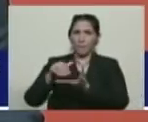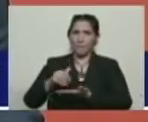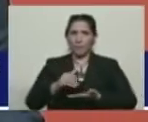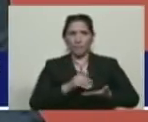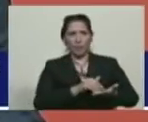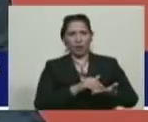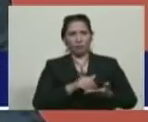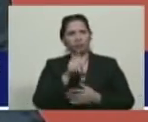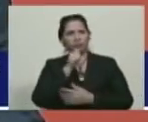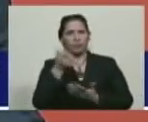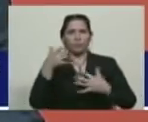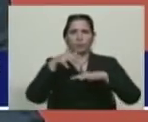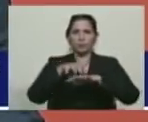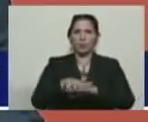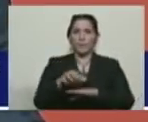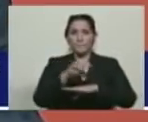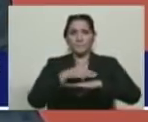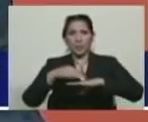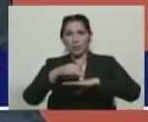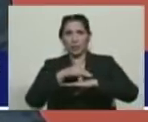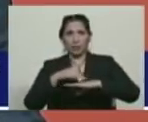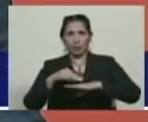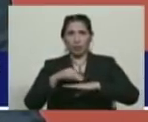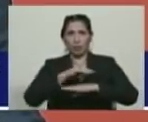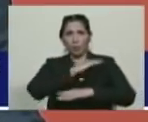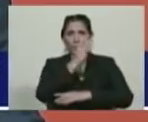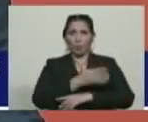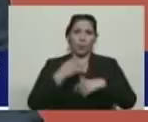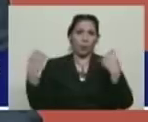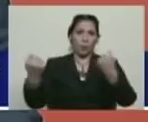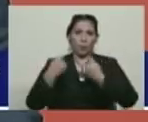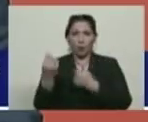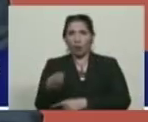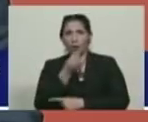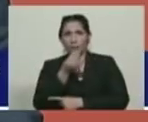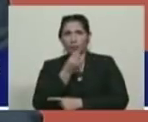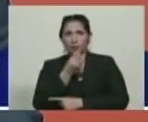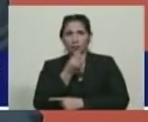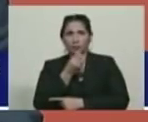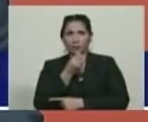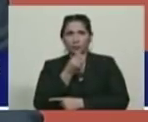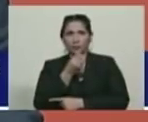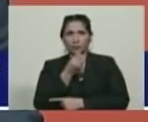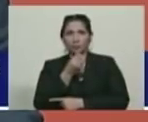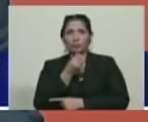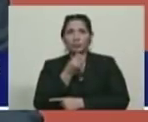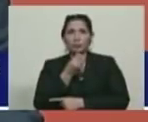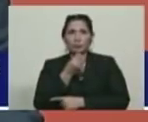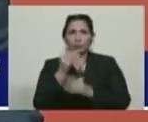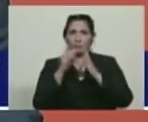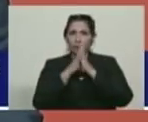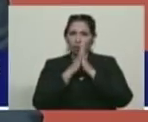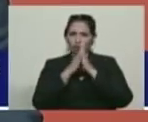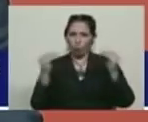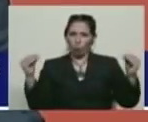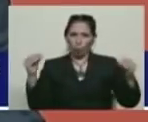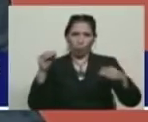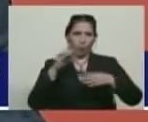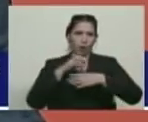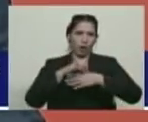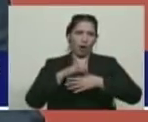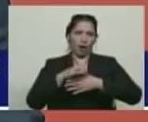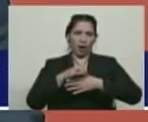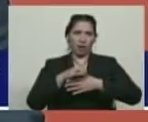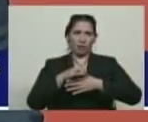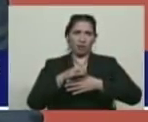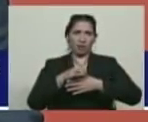del poder popular para la alimentación de tal manera que toda la carne sacrificada